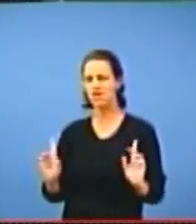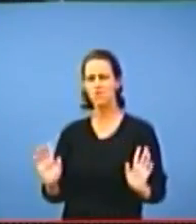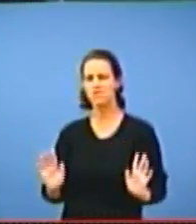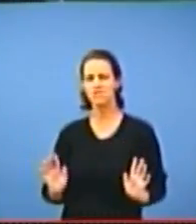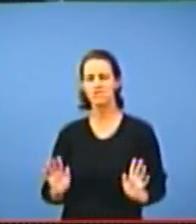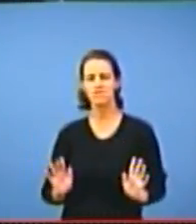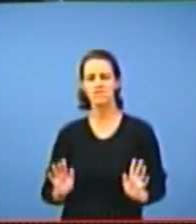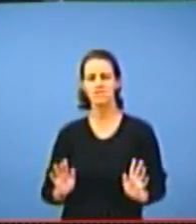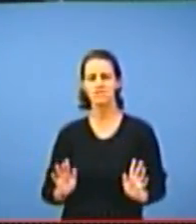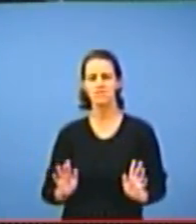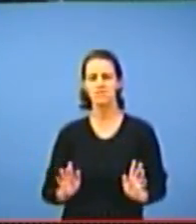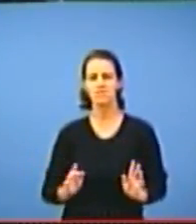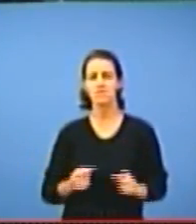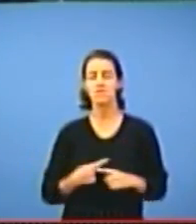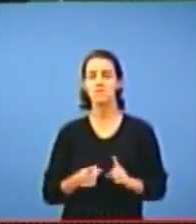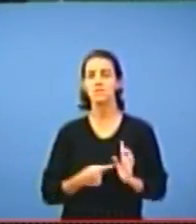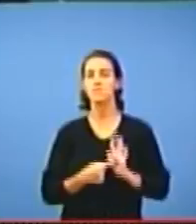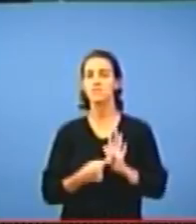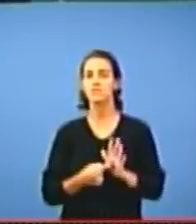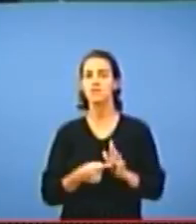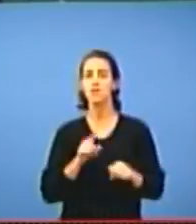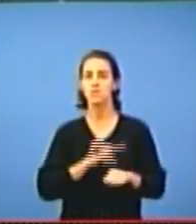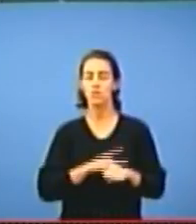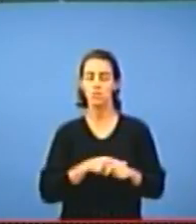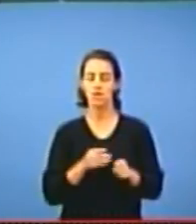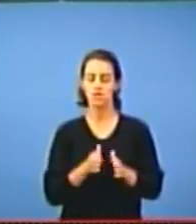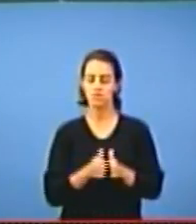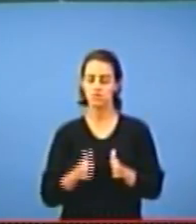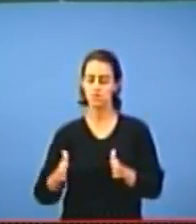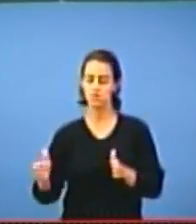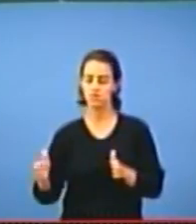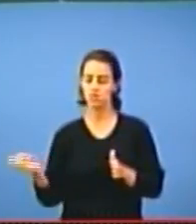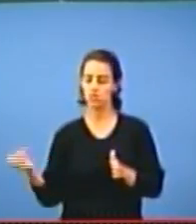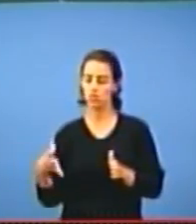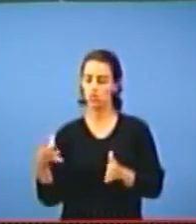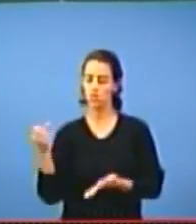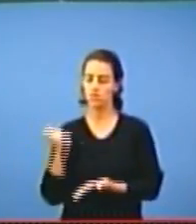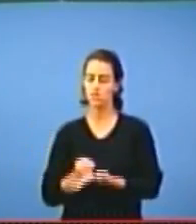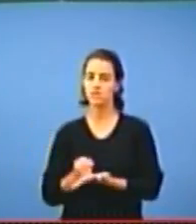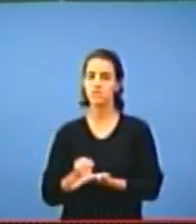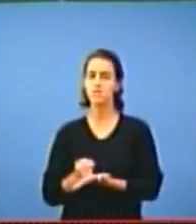periodo aquí, la historia ahora que iba a comenzar, la profecía